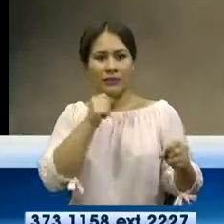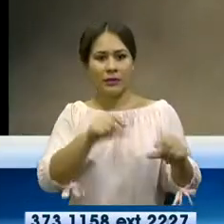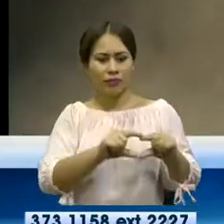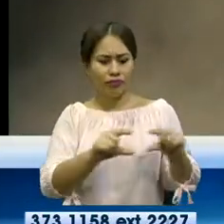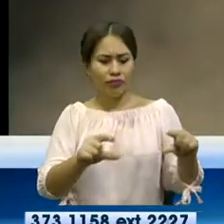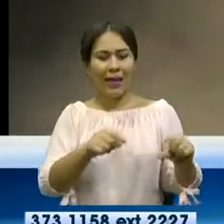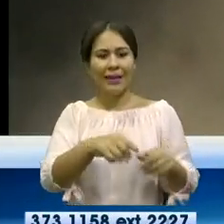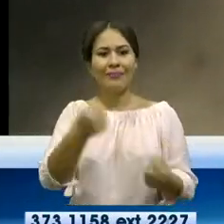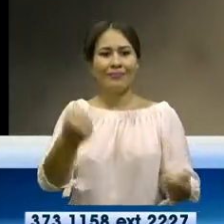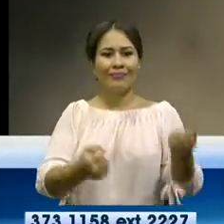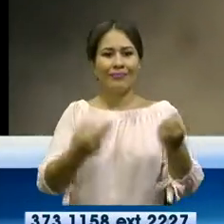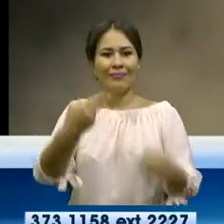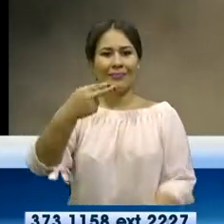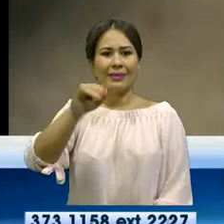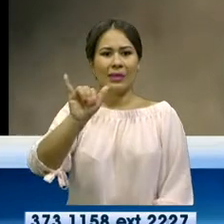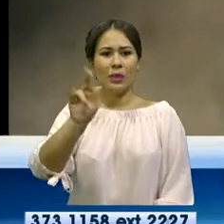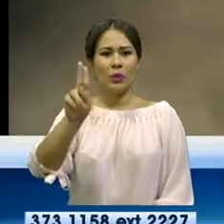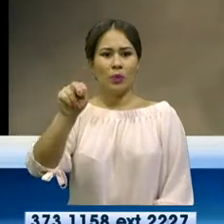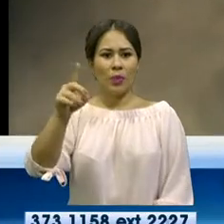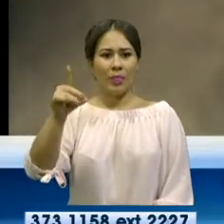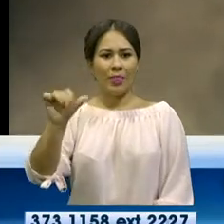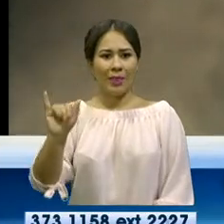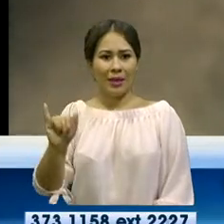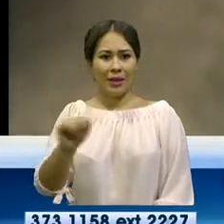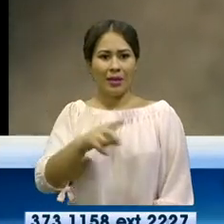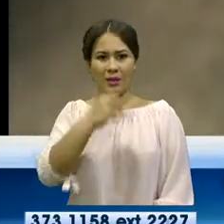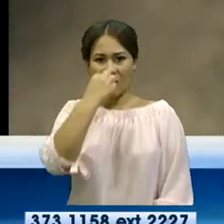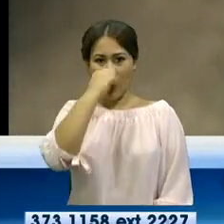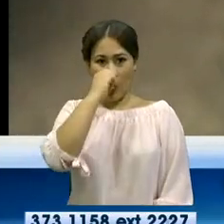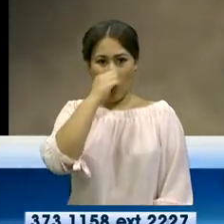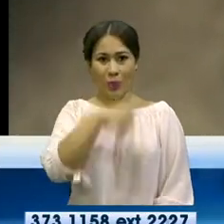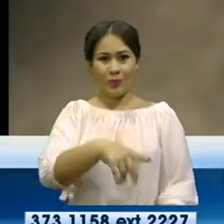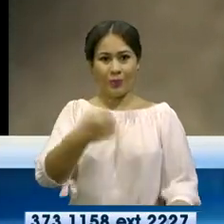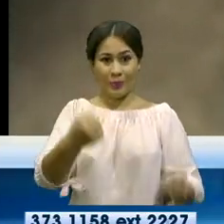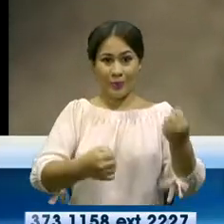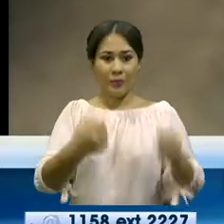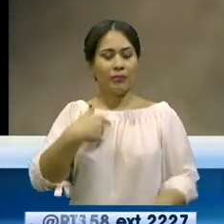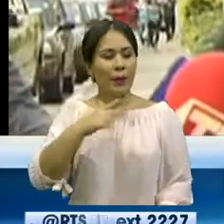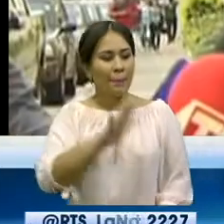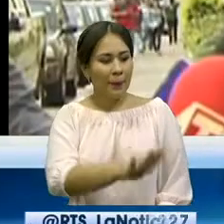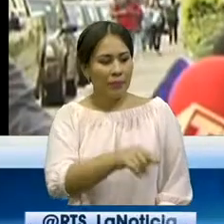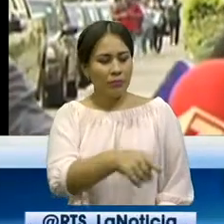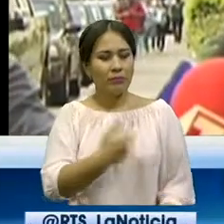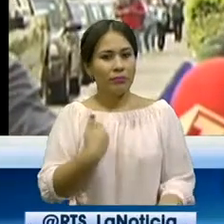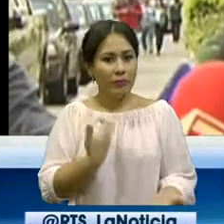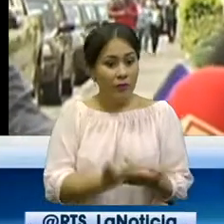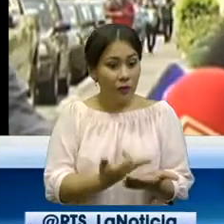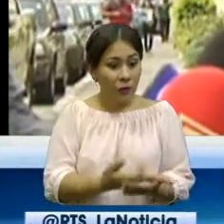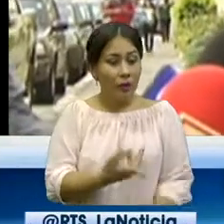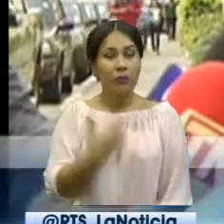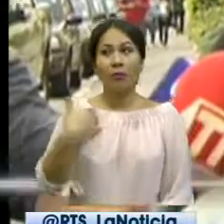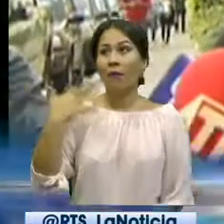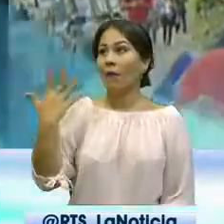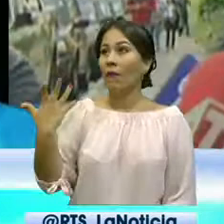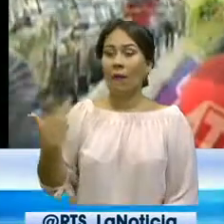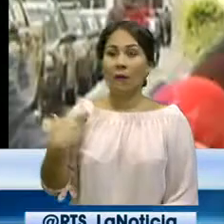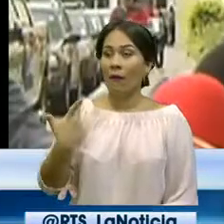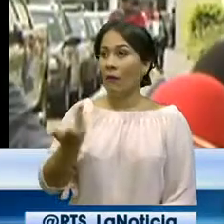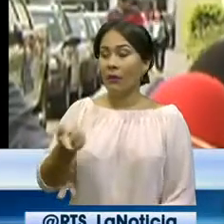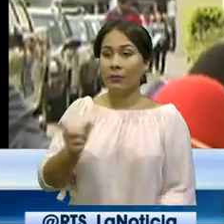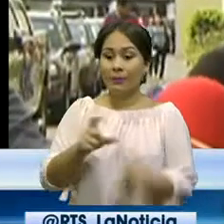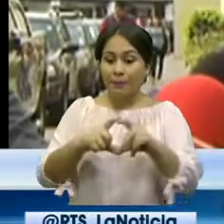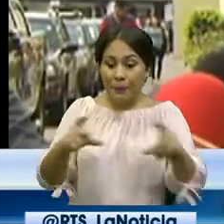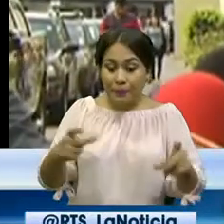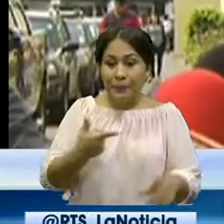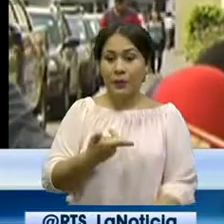rojo. No tenía notas de venta, no tenía ninguna guía de traslado, ni mucho menos alguna factura. El